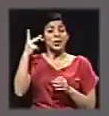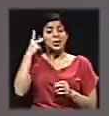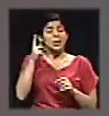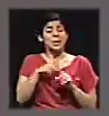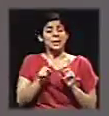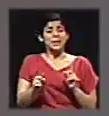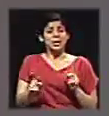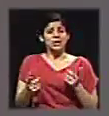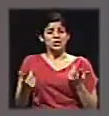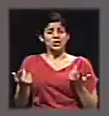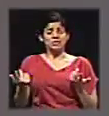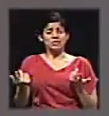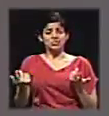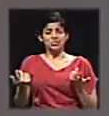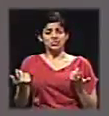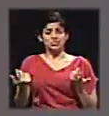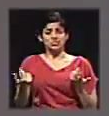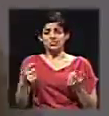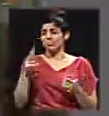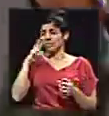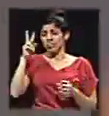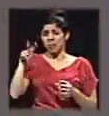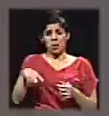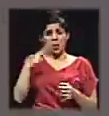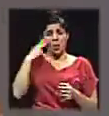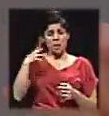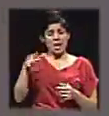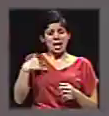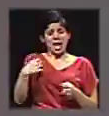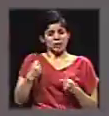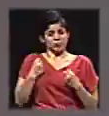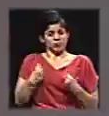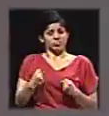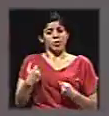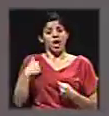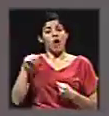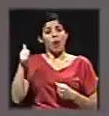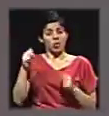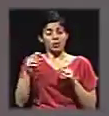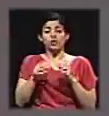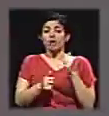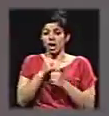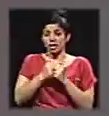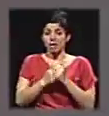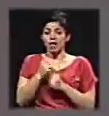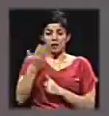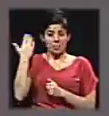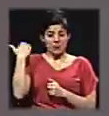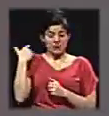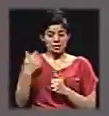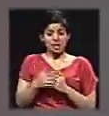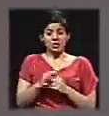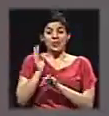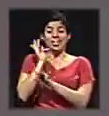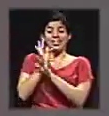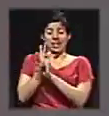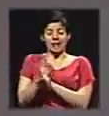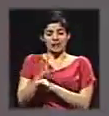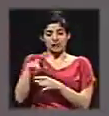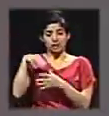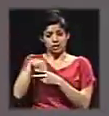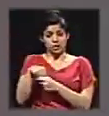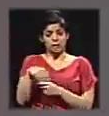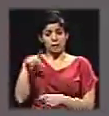que no pareciera tener el fuste que tenían otros candidatos en el pasado y una sí. tradición dentro